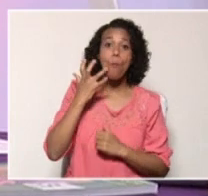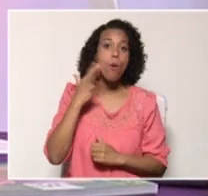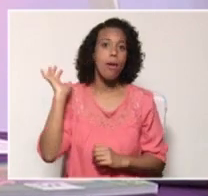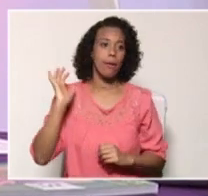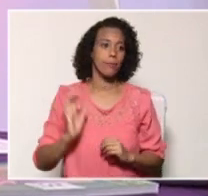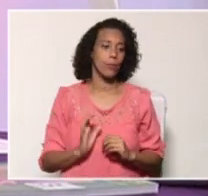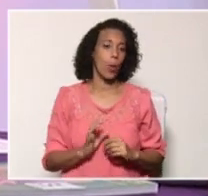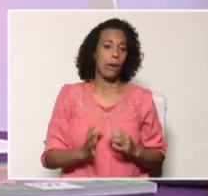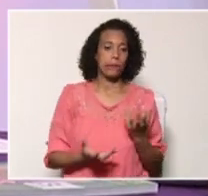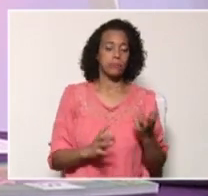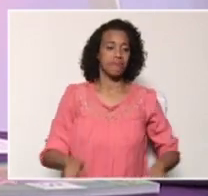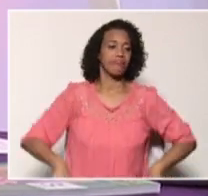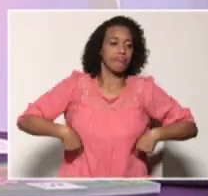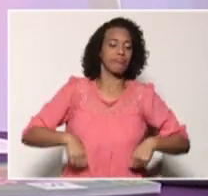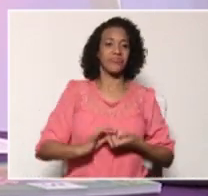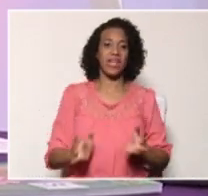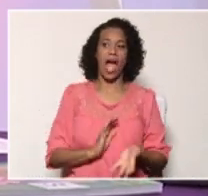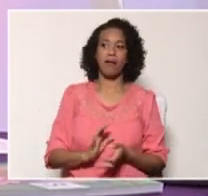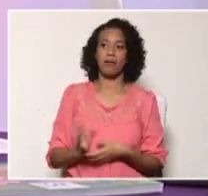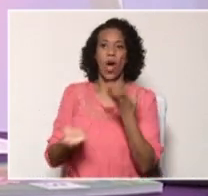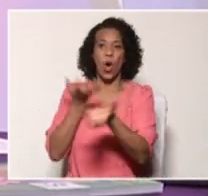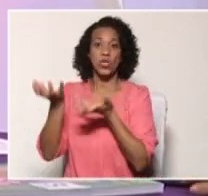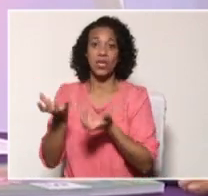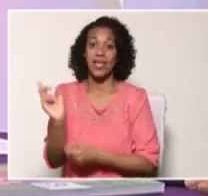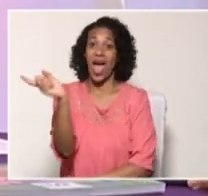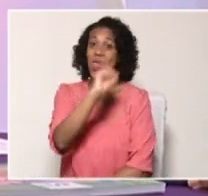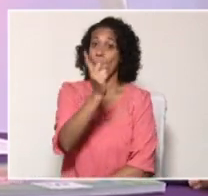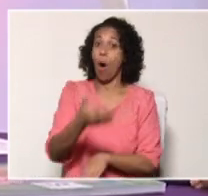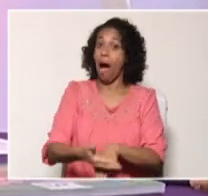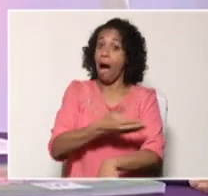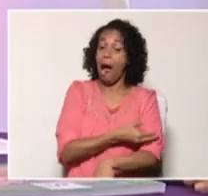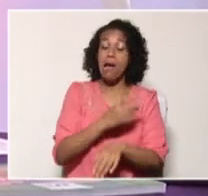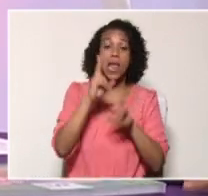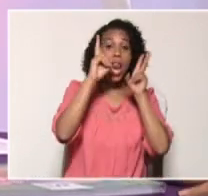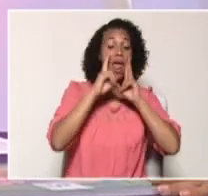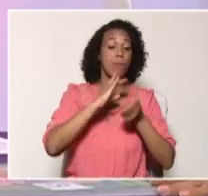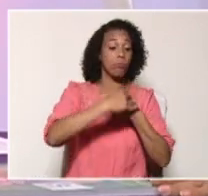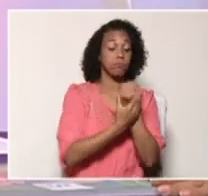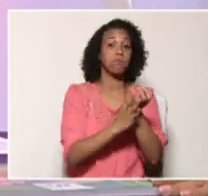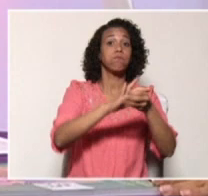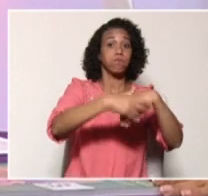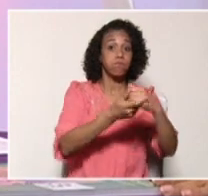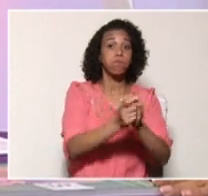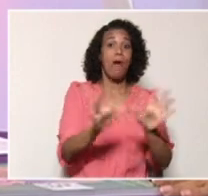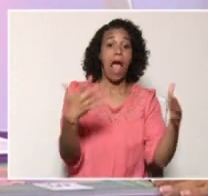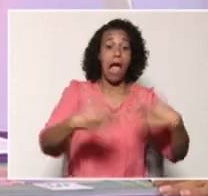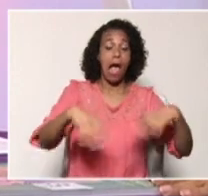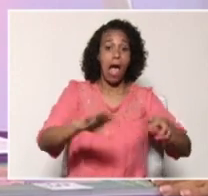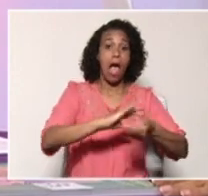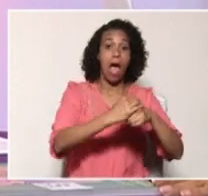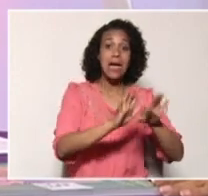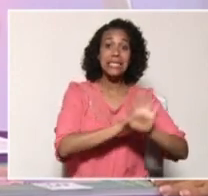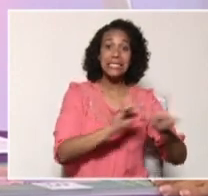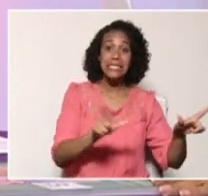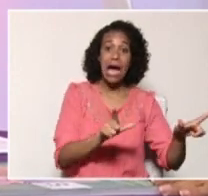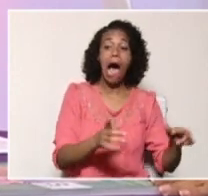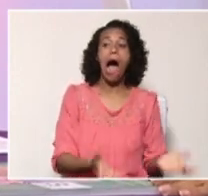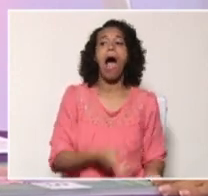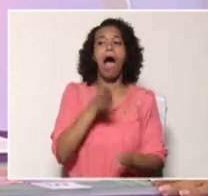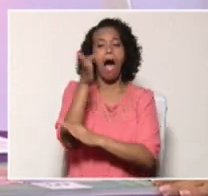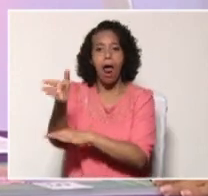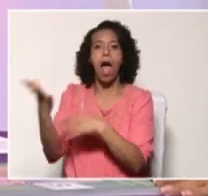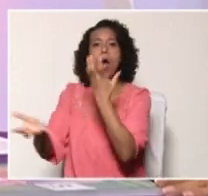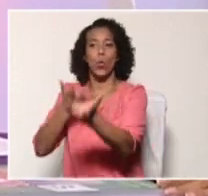superficies donde los vamos a manipular deben estar suficientemente limpias. Entonces vemos que no es solamente la higiene